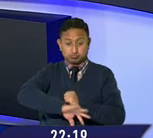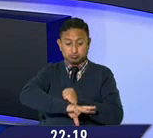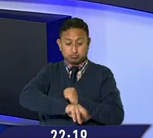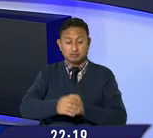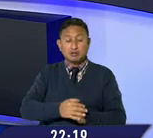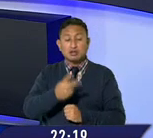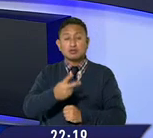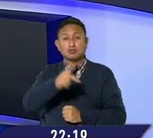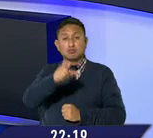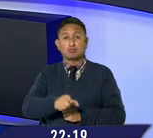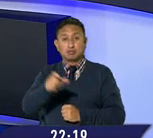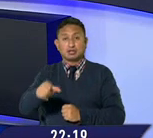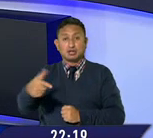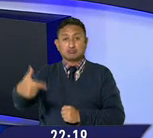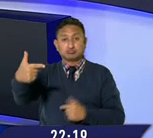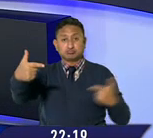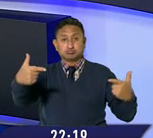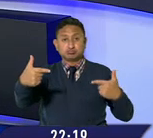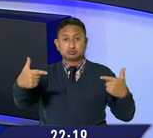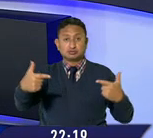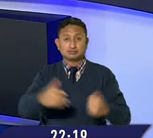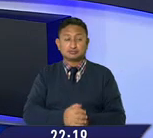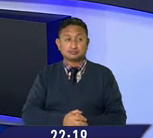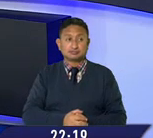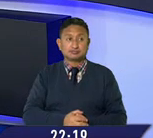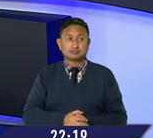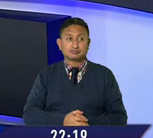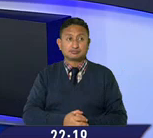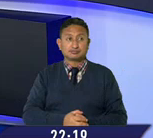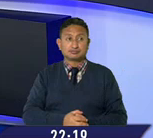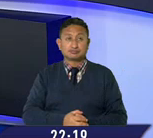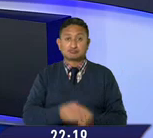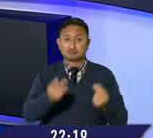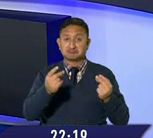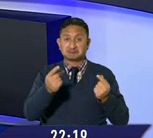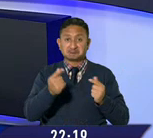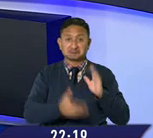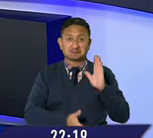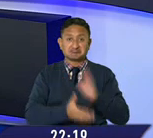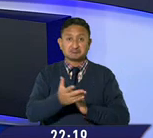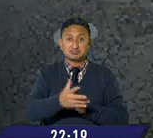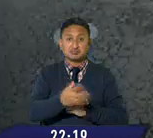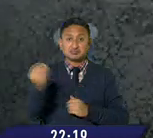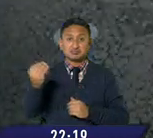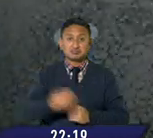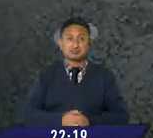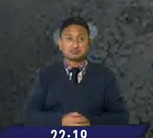2 delincuentes con armas en mano se llevaron el vehículo en cuestión de segundos.